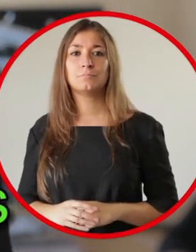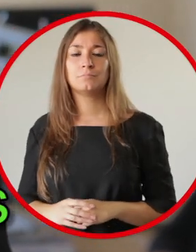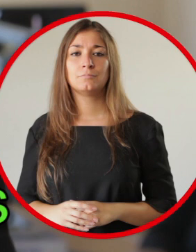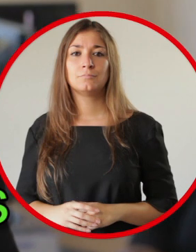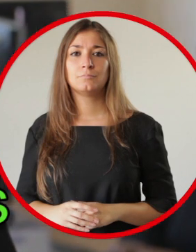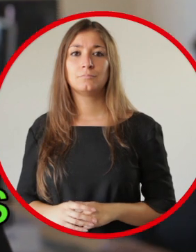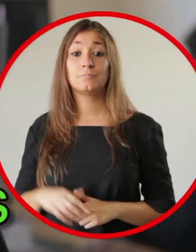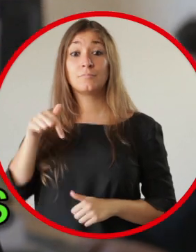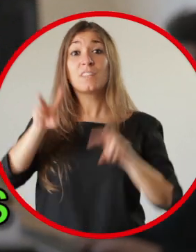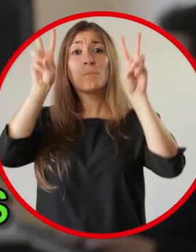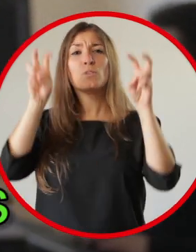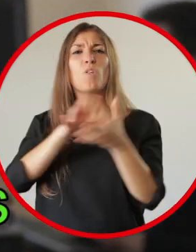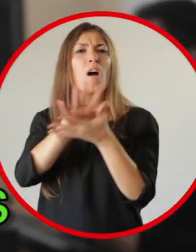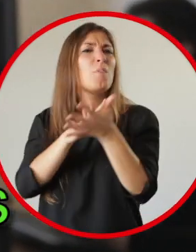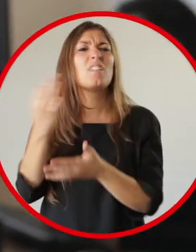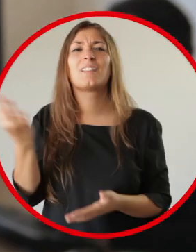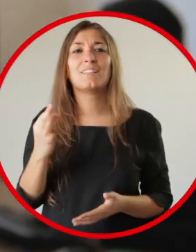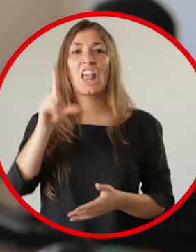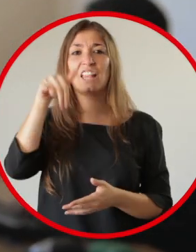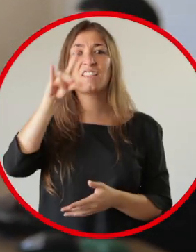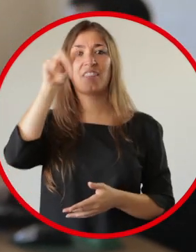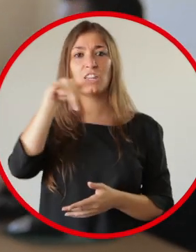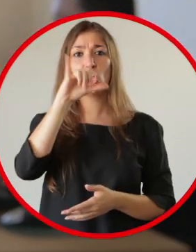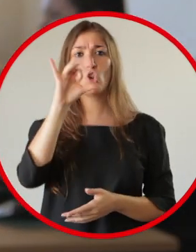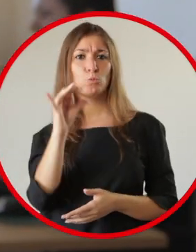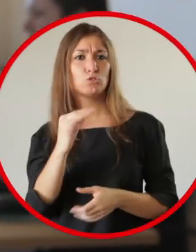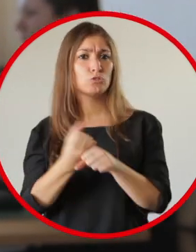En este episodio hemos aprendido qué es LinkedIn Jobs y cómo puedes